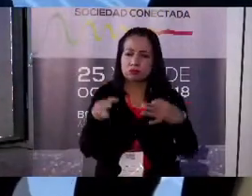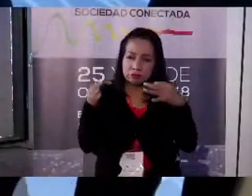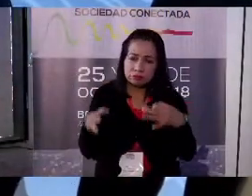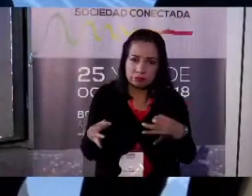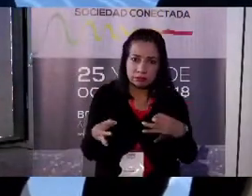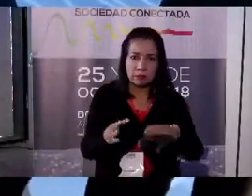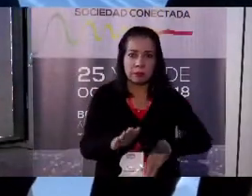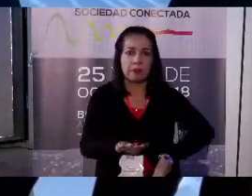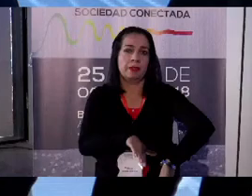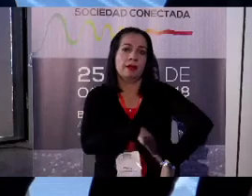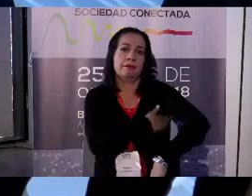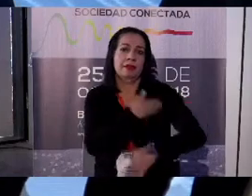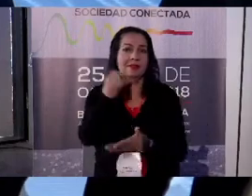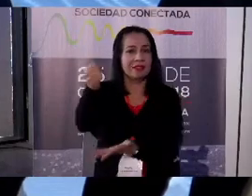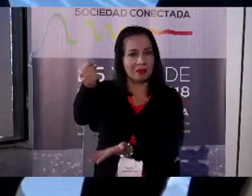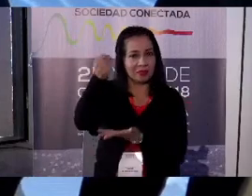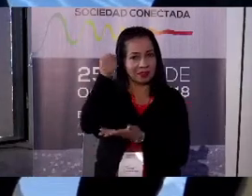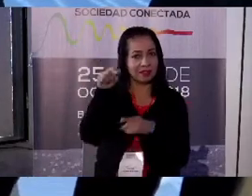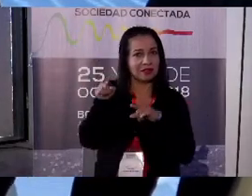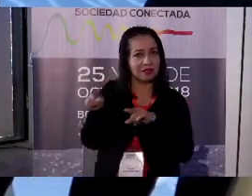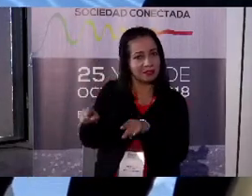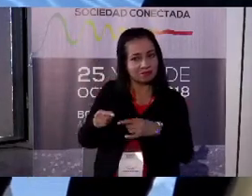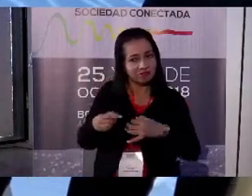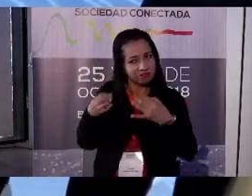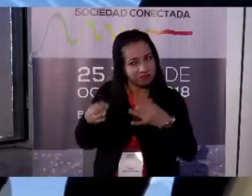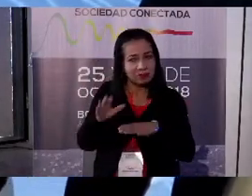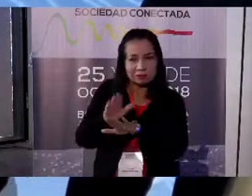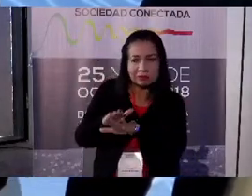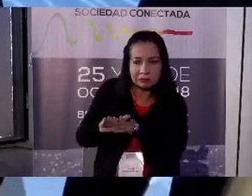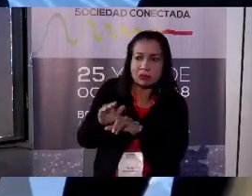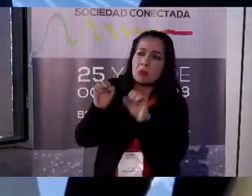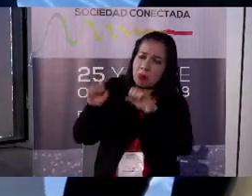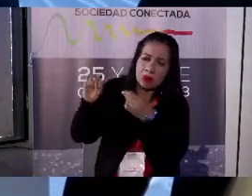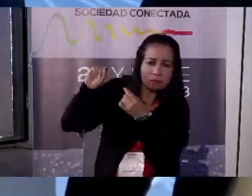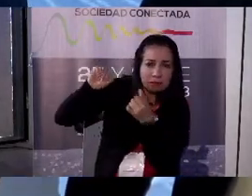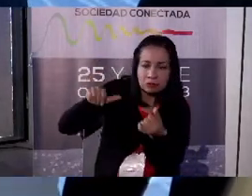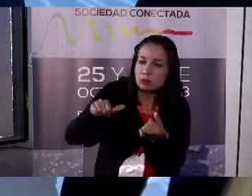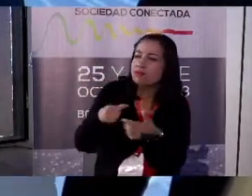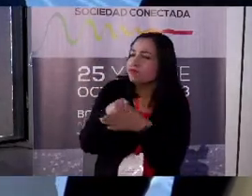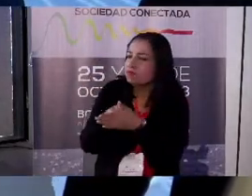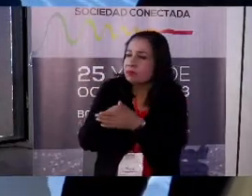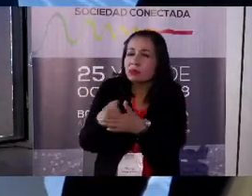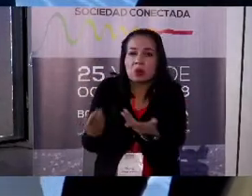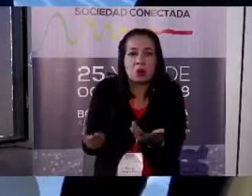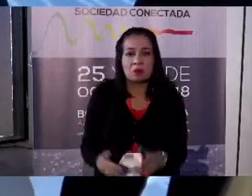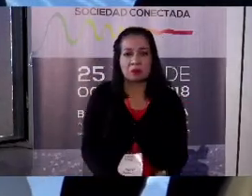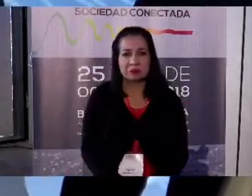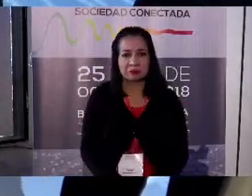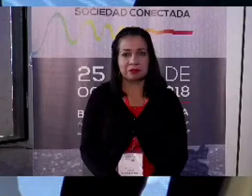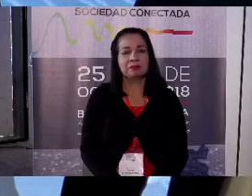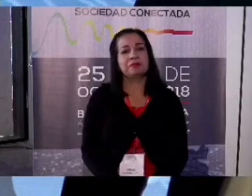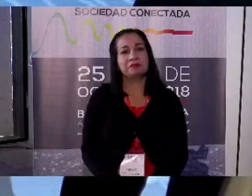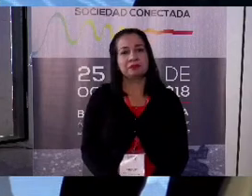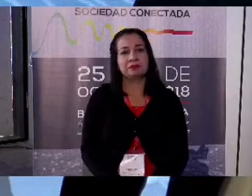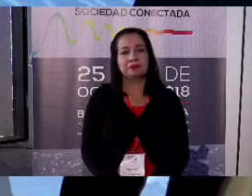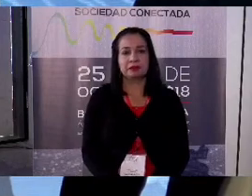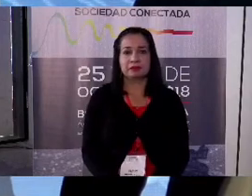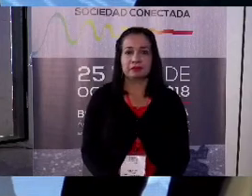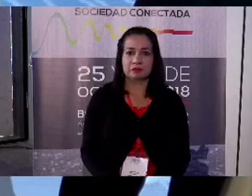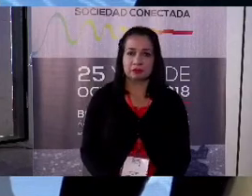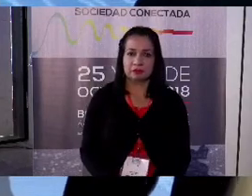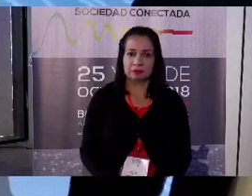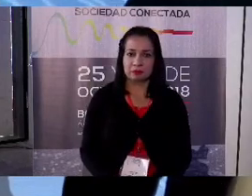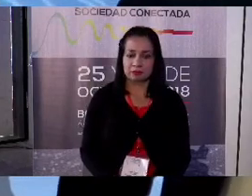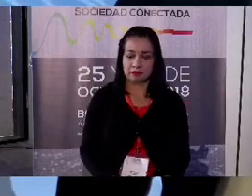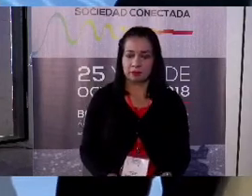los al Ministerio de Hacienda para fomentar todos estos incentivos Fiscales que nos mencionaste y bueno por